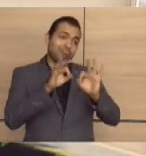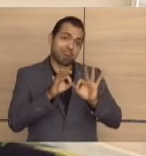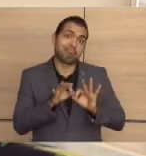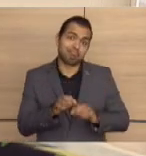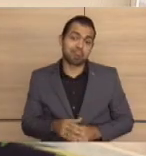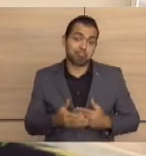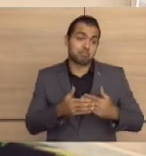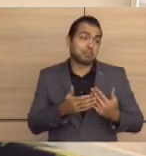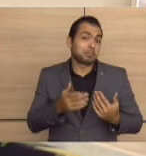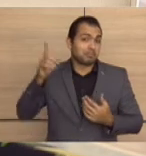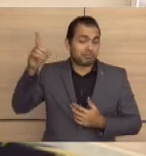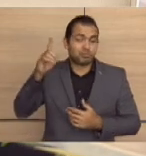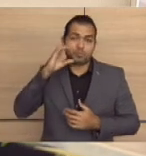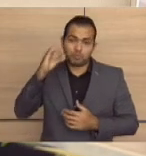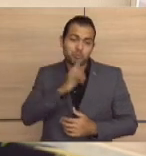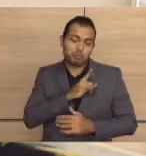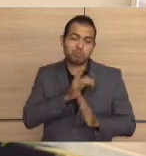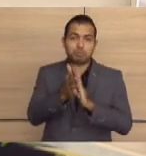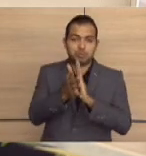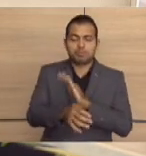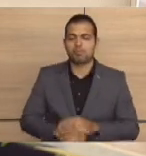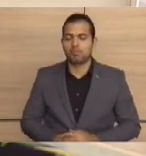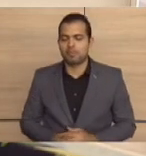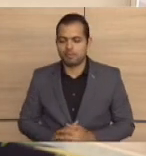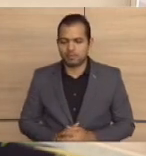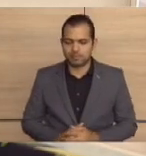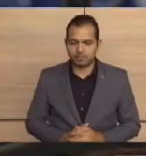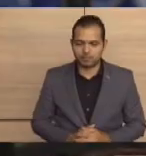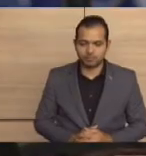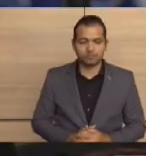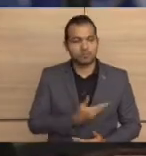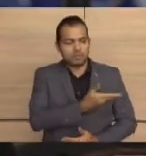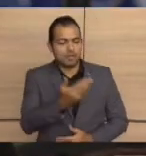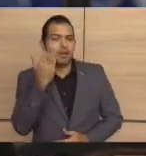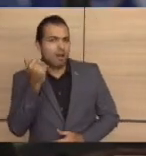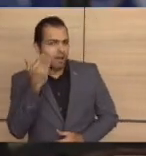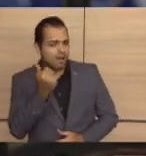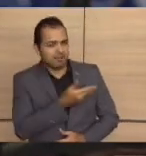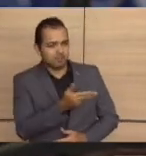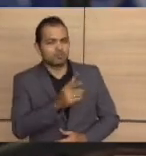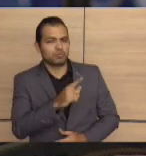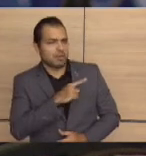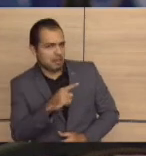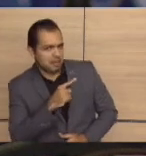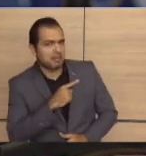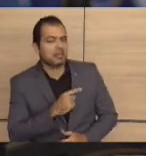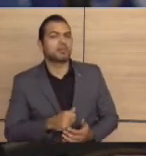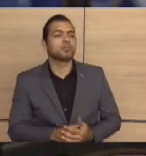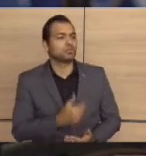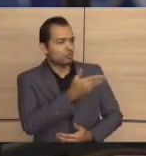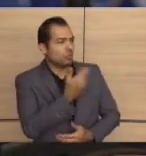campos, han liderado los terrenos en sus campos diferentes. Y en este quiero preguntar un poco, como mujer, como